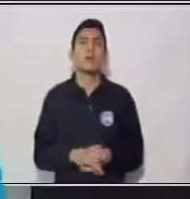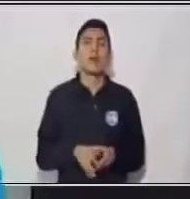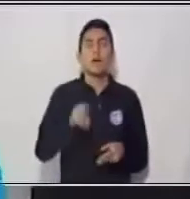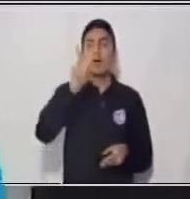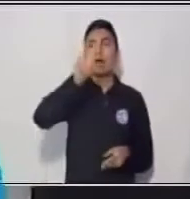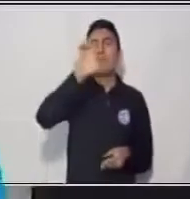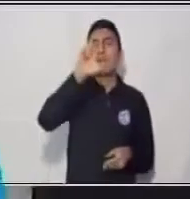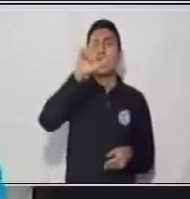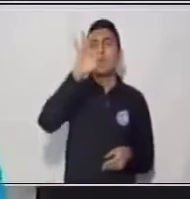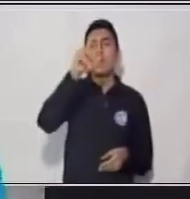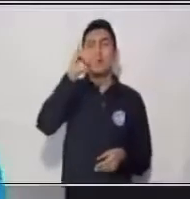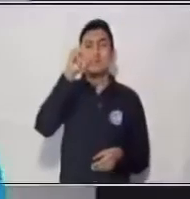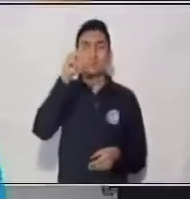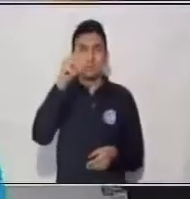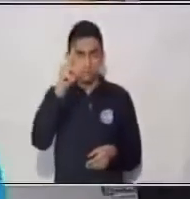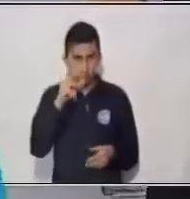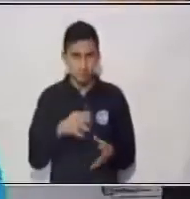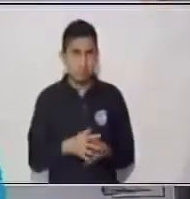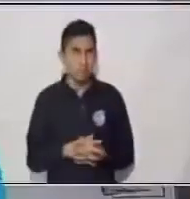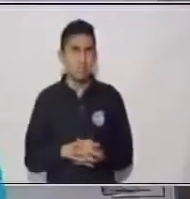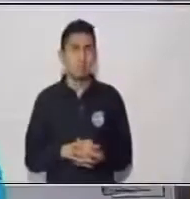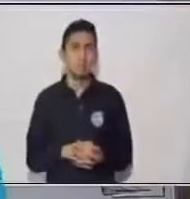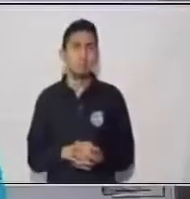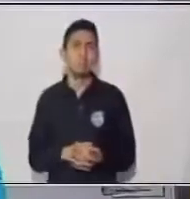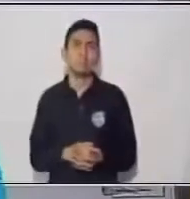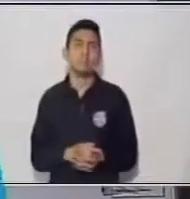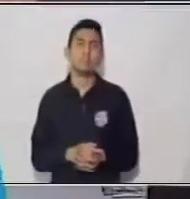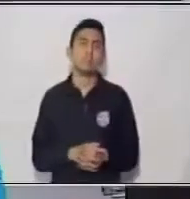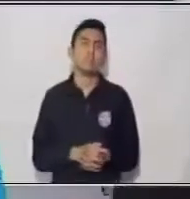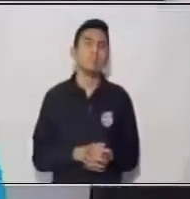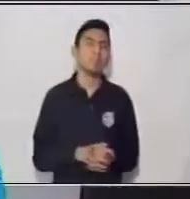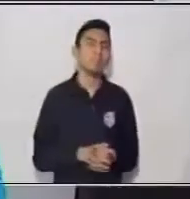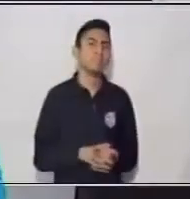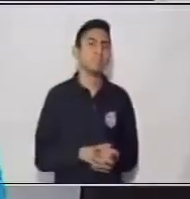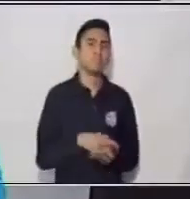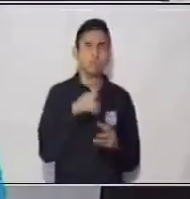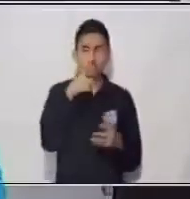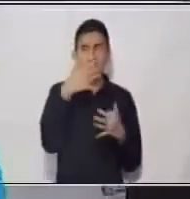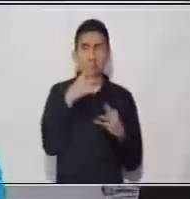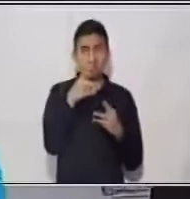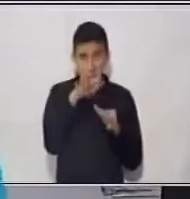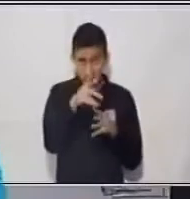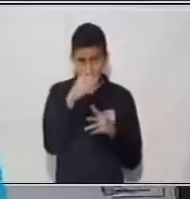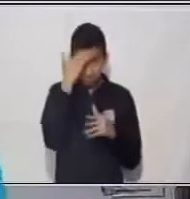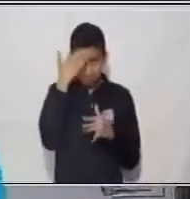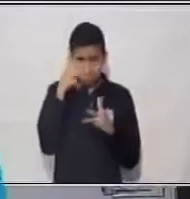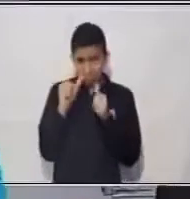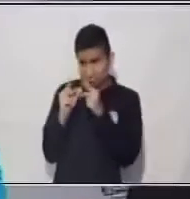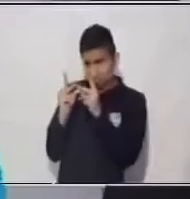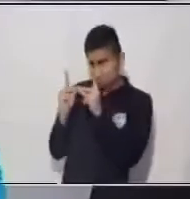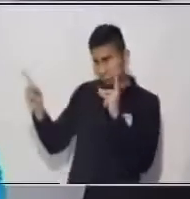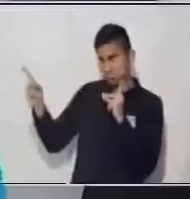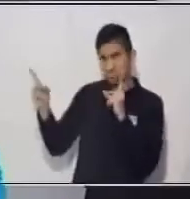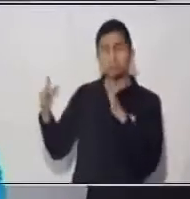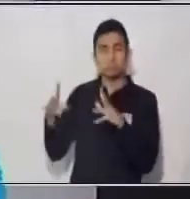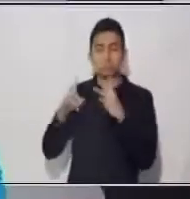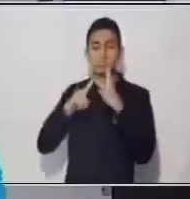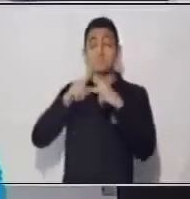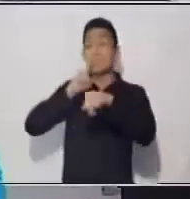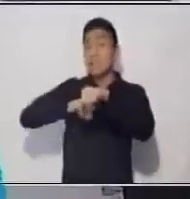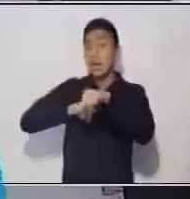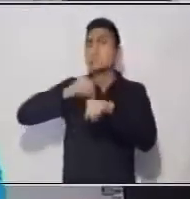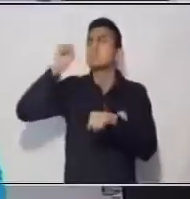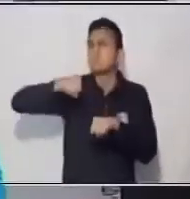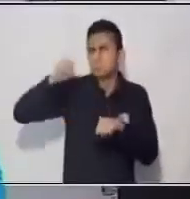velocidad. Muy bien. ¿Conozco la distancia? Sí. ¿Conozco el tiempo? Sí.